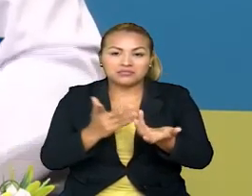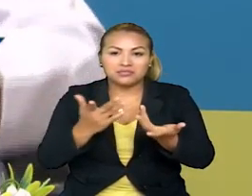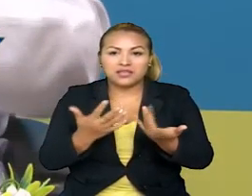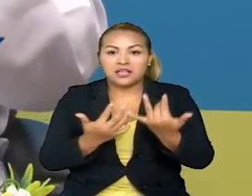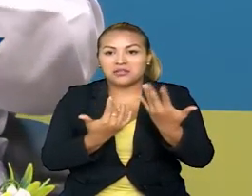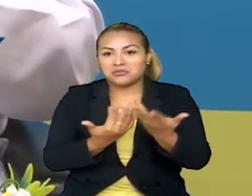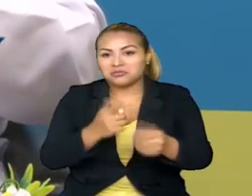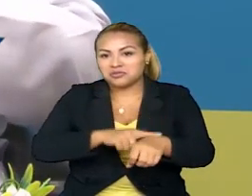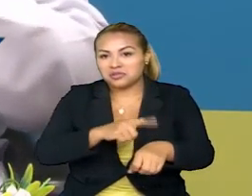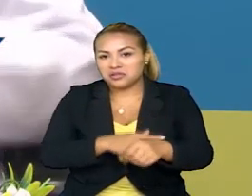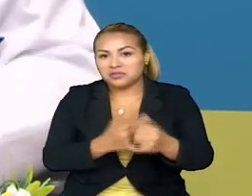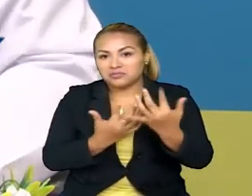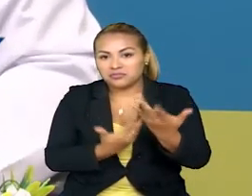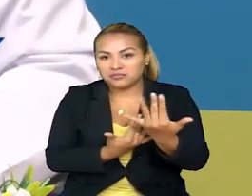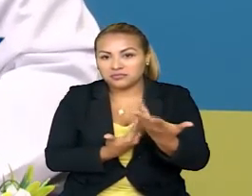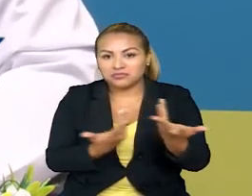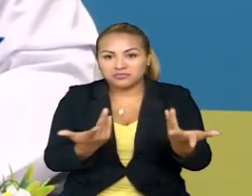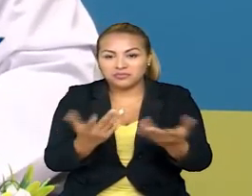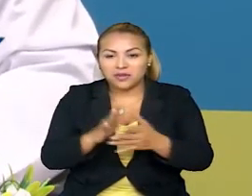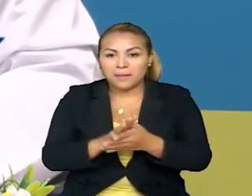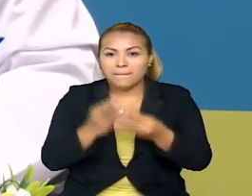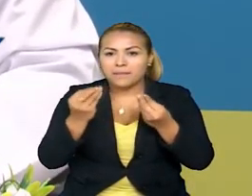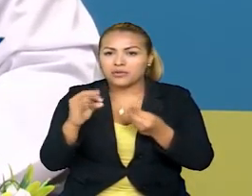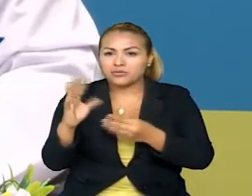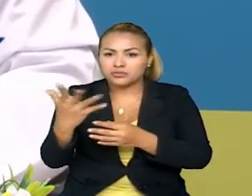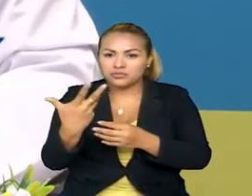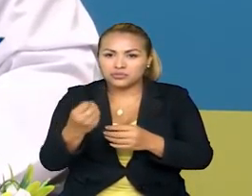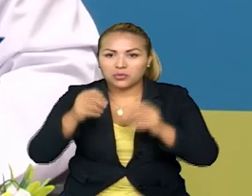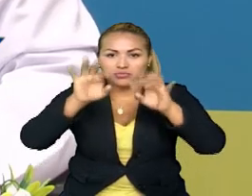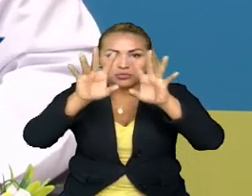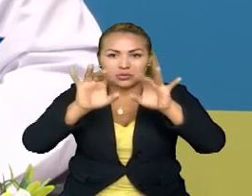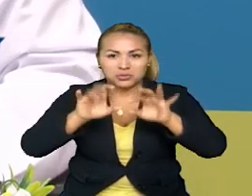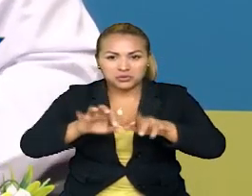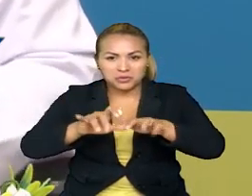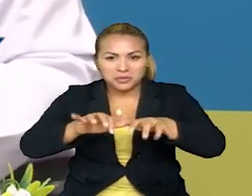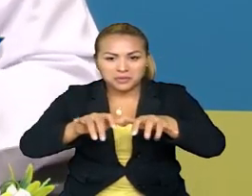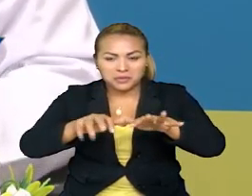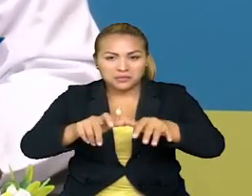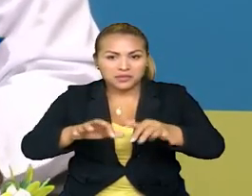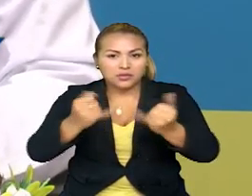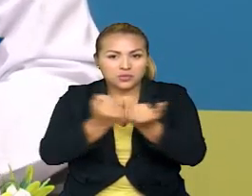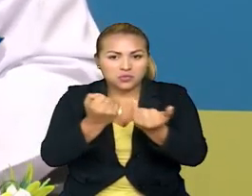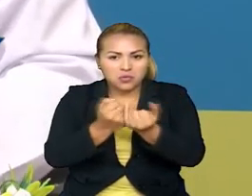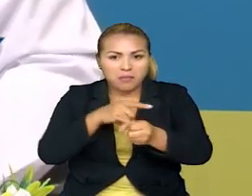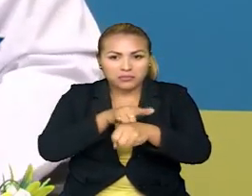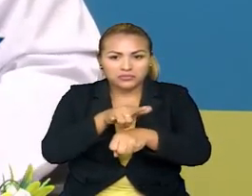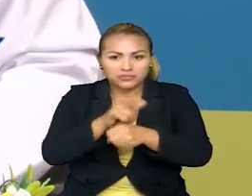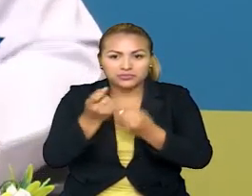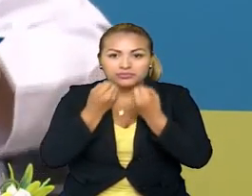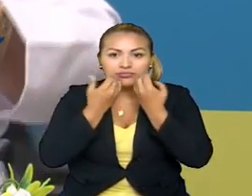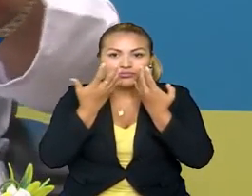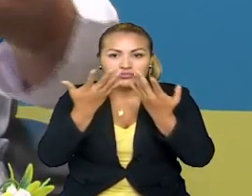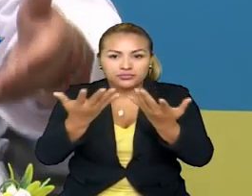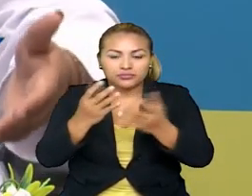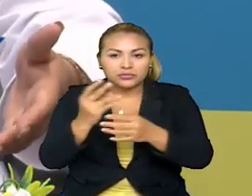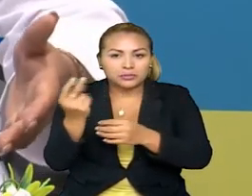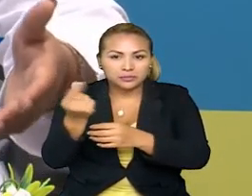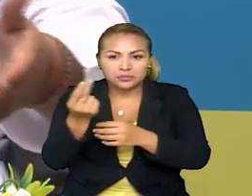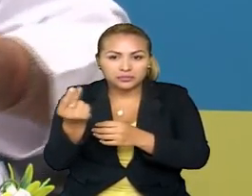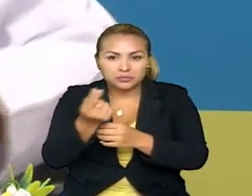salud porque todo está así computarizado todo tiene un sistema ahorita que viene agilizar el